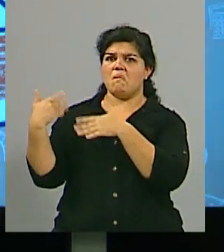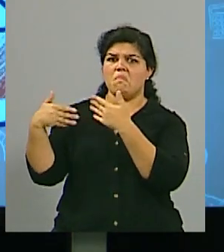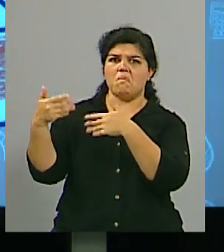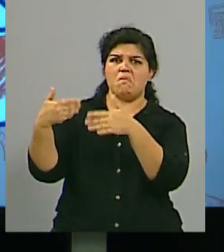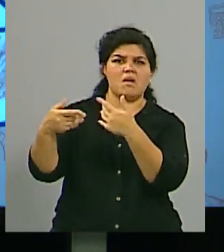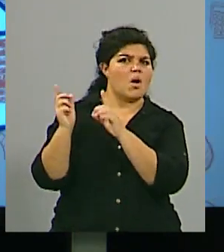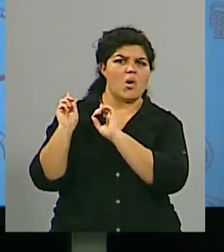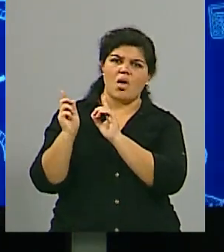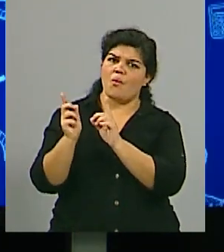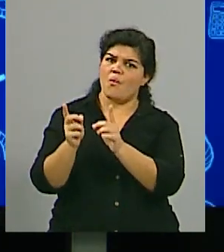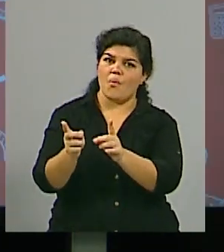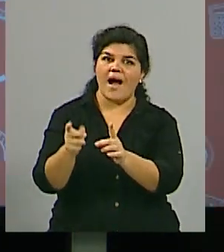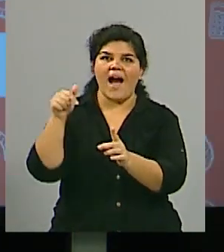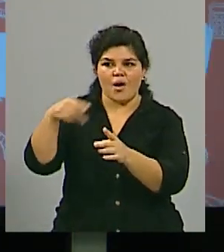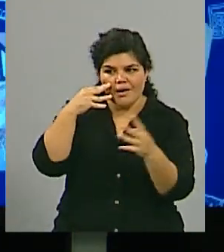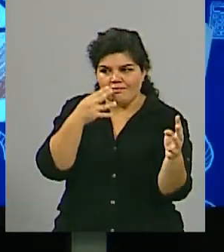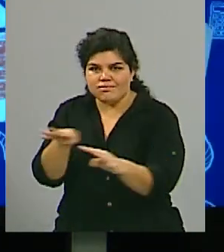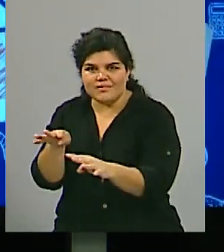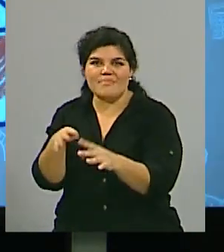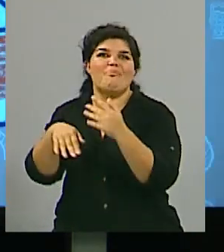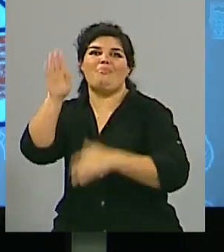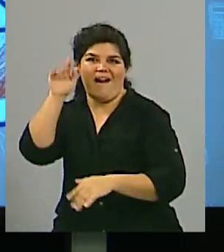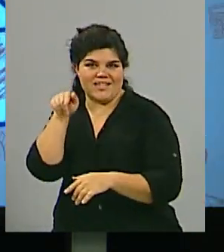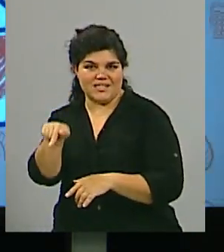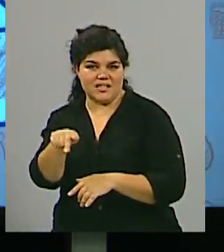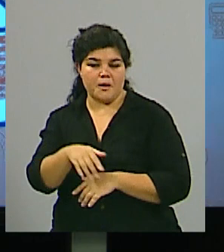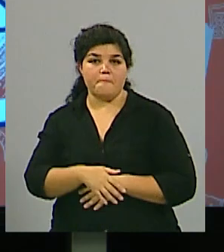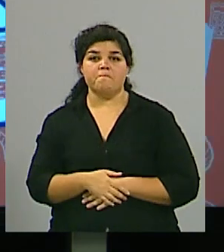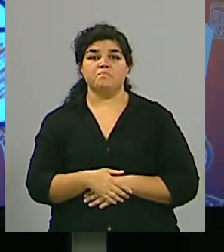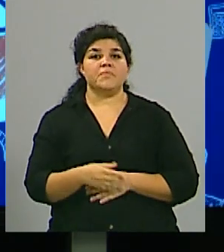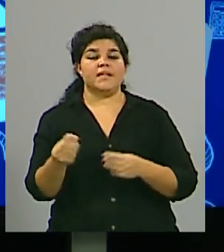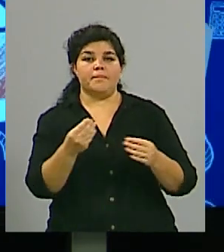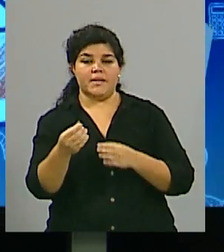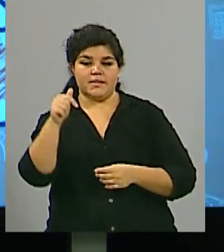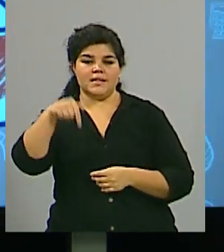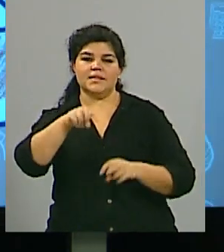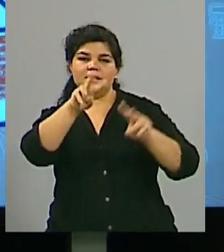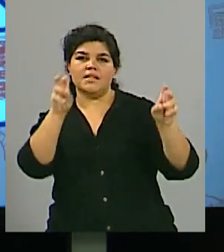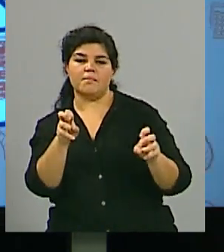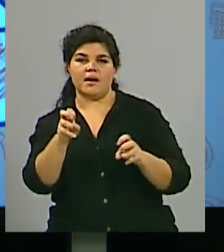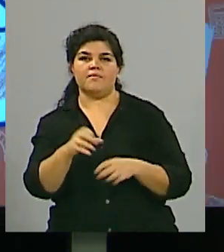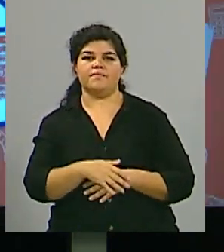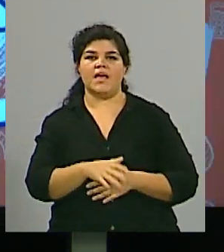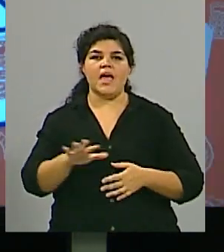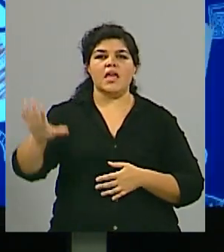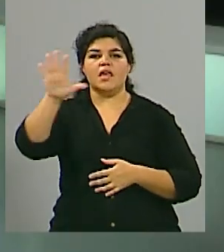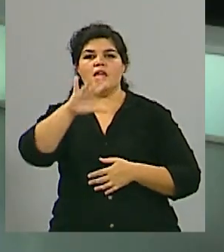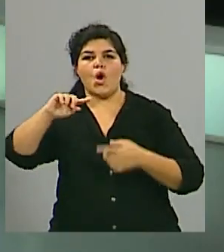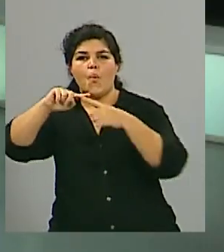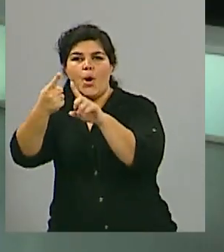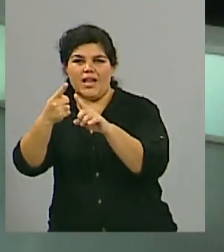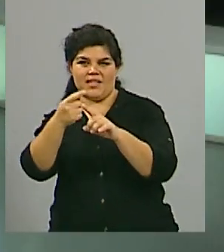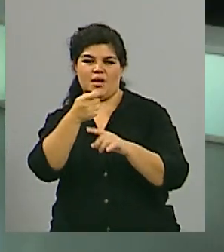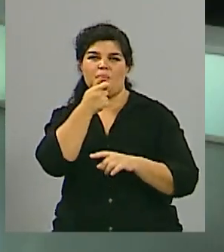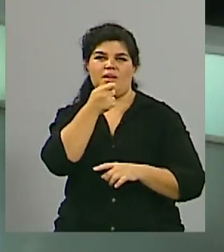de cómo es que fueron coordinando con un tema que es muy importante en materia de geopolítica y seguridad y defensa, que es el caso